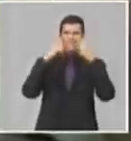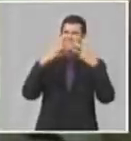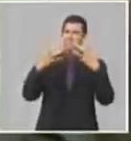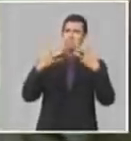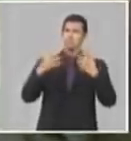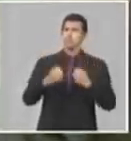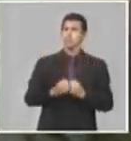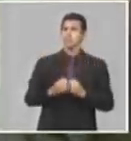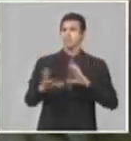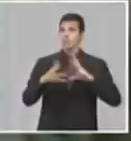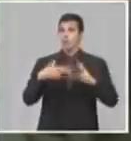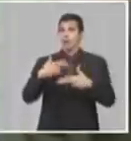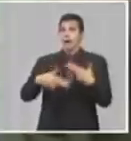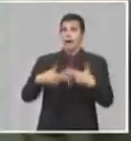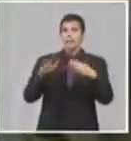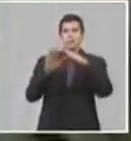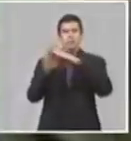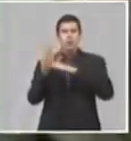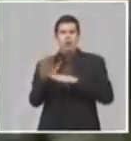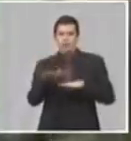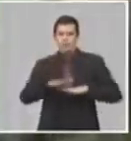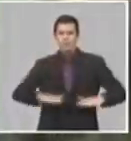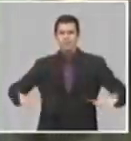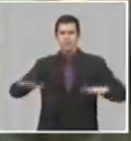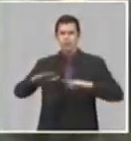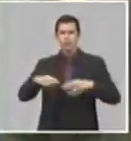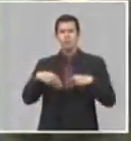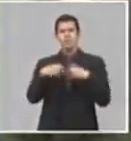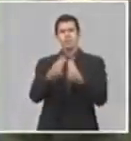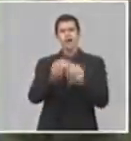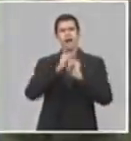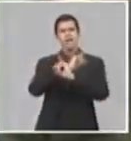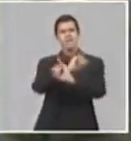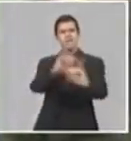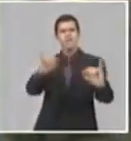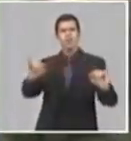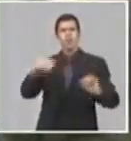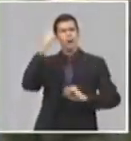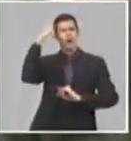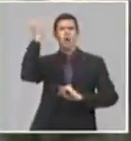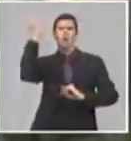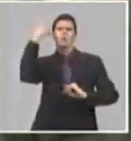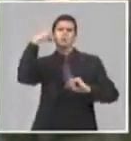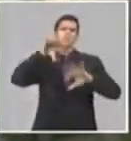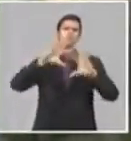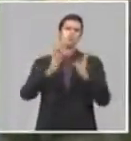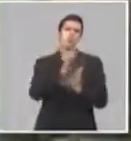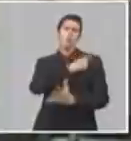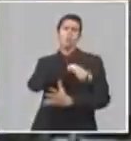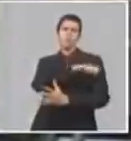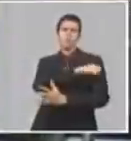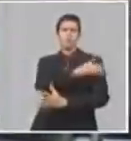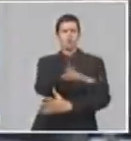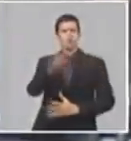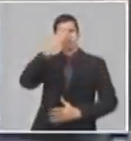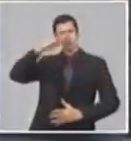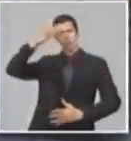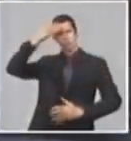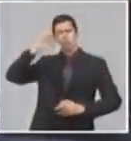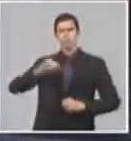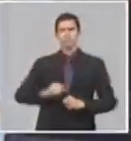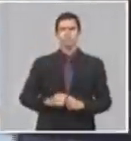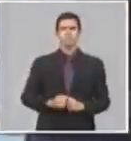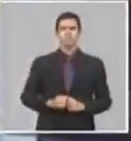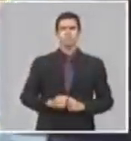importantísimo para transmitir conocimientos a la población. Cada vez se